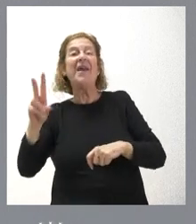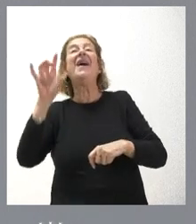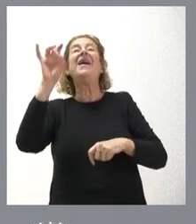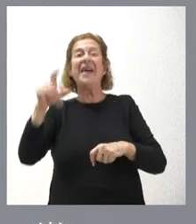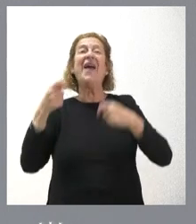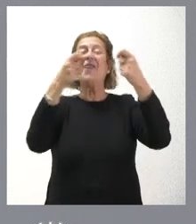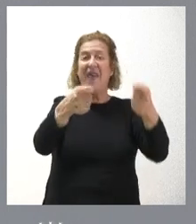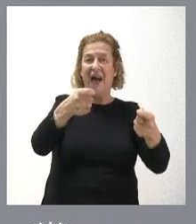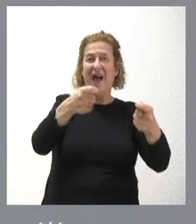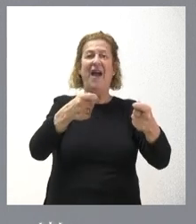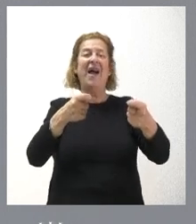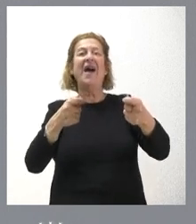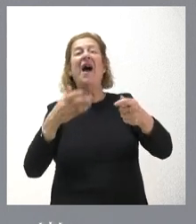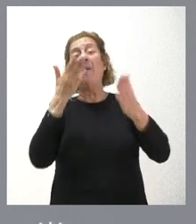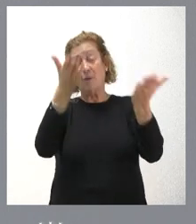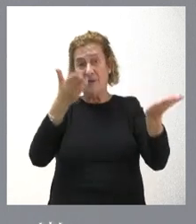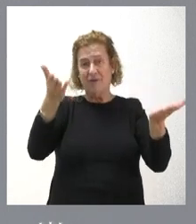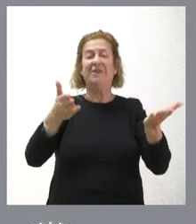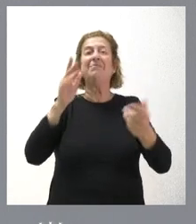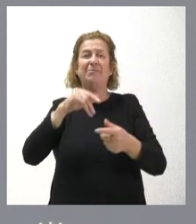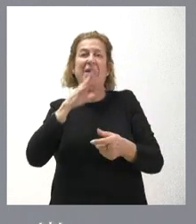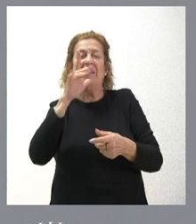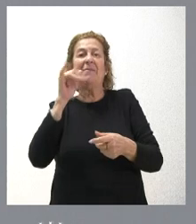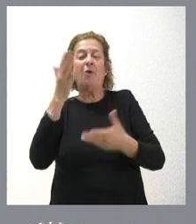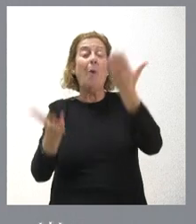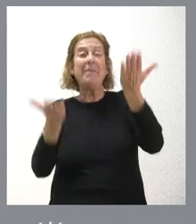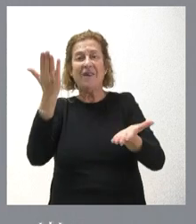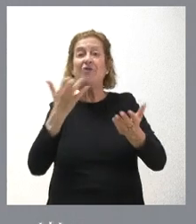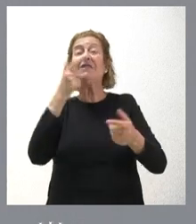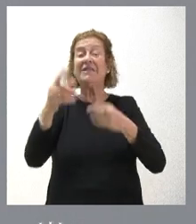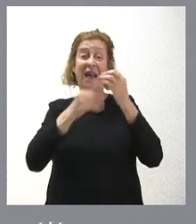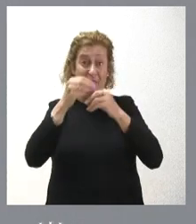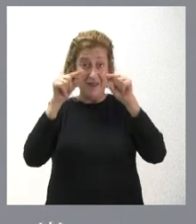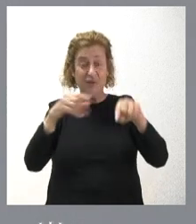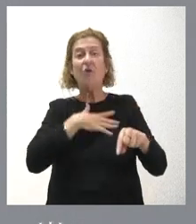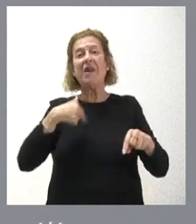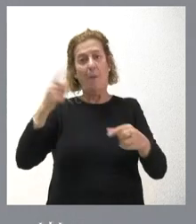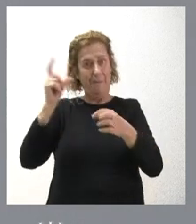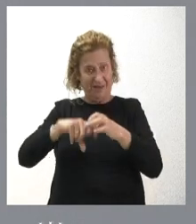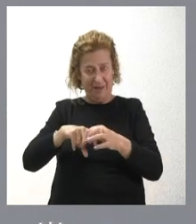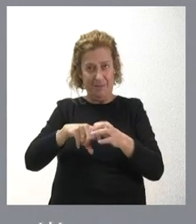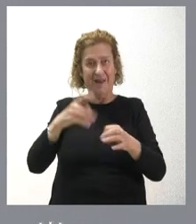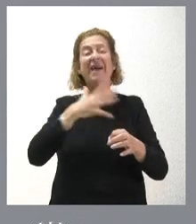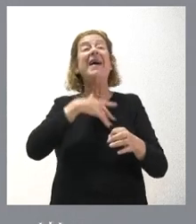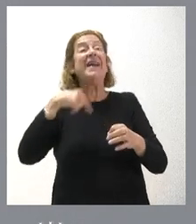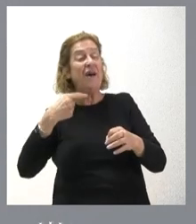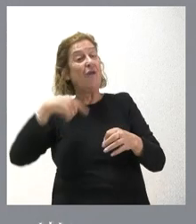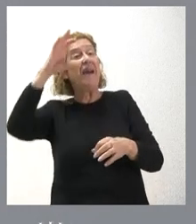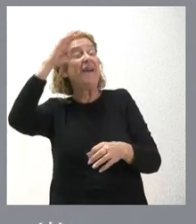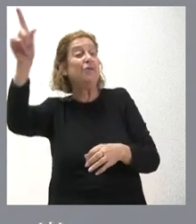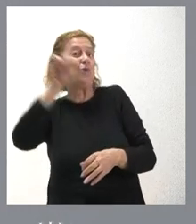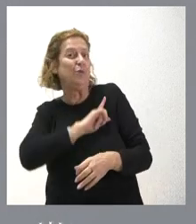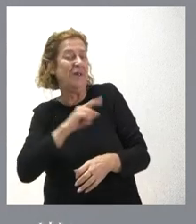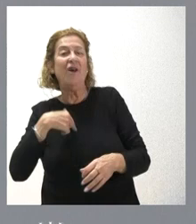aportaciones a la renta y compensaciones por tanto si se va a hacer esto queremos participar queremos que se nos escuche no queremos que se